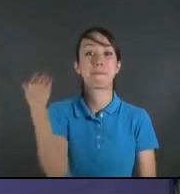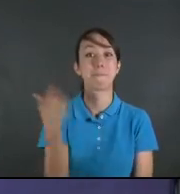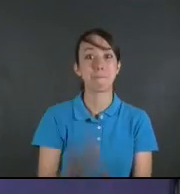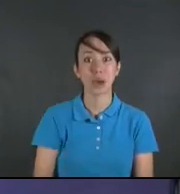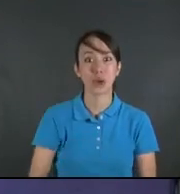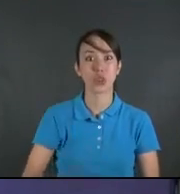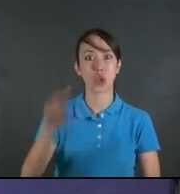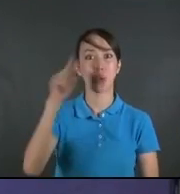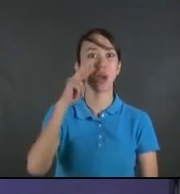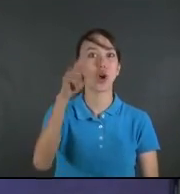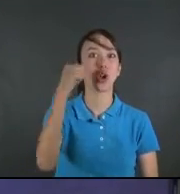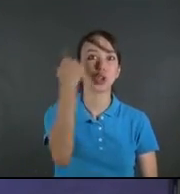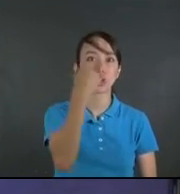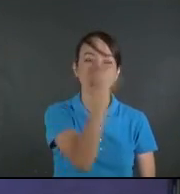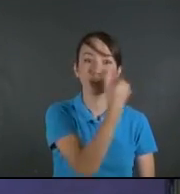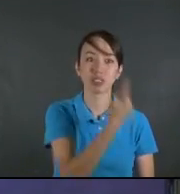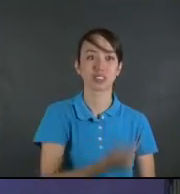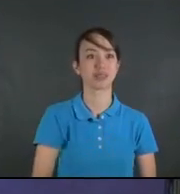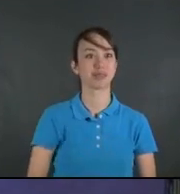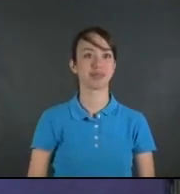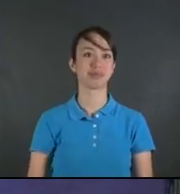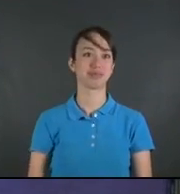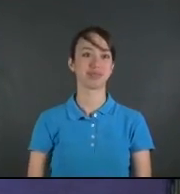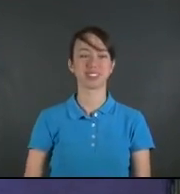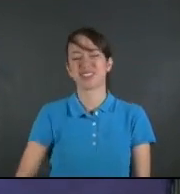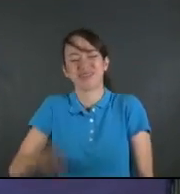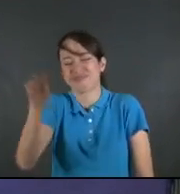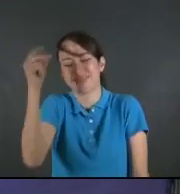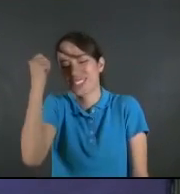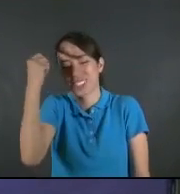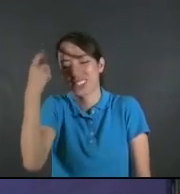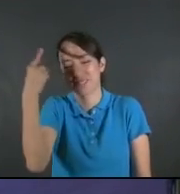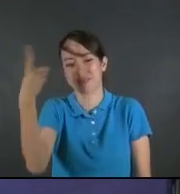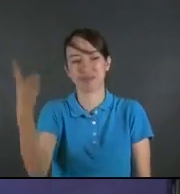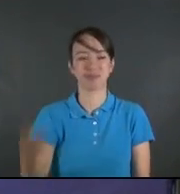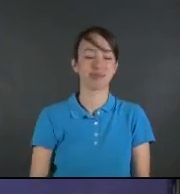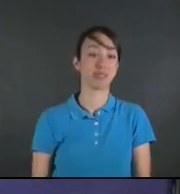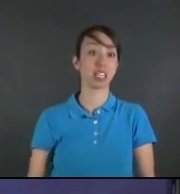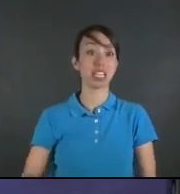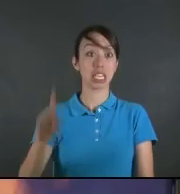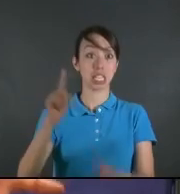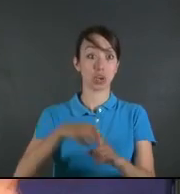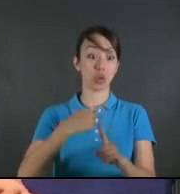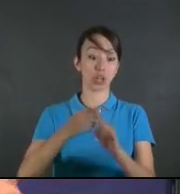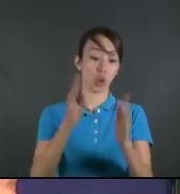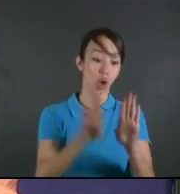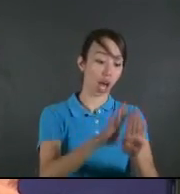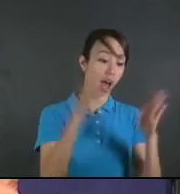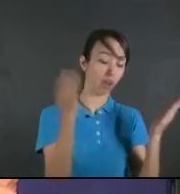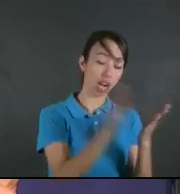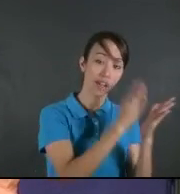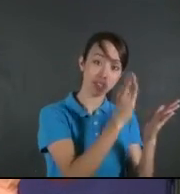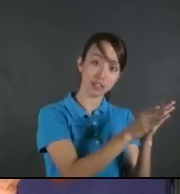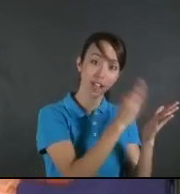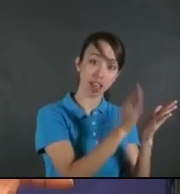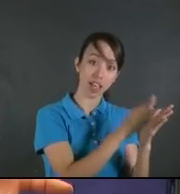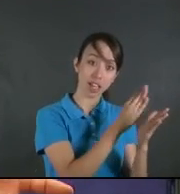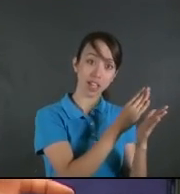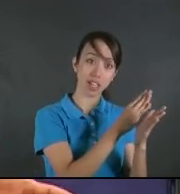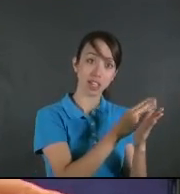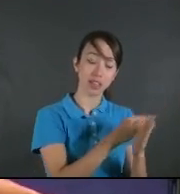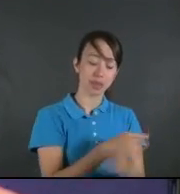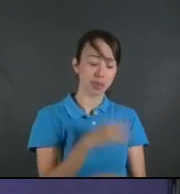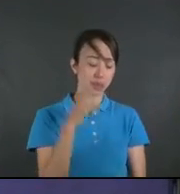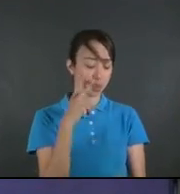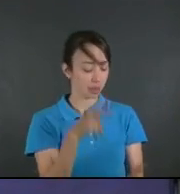hermano Este no le entiendo y cuando abro la Biblia me